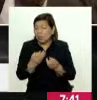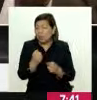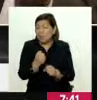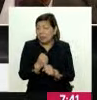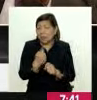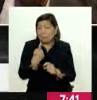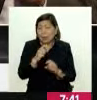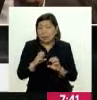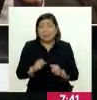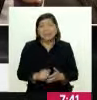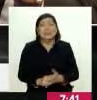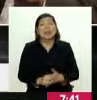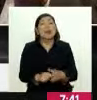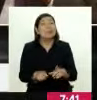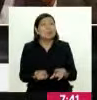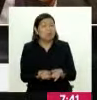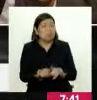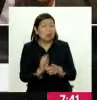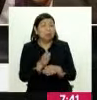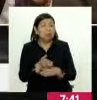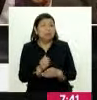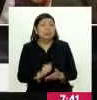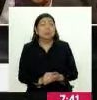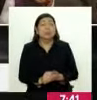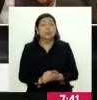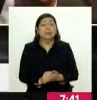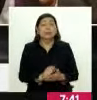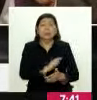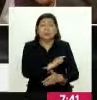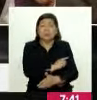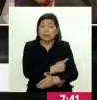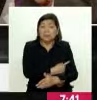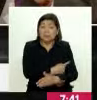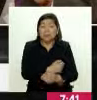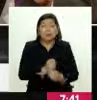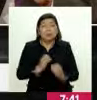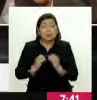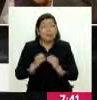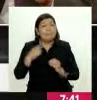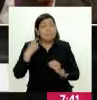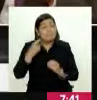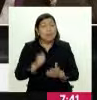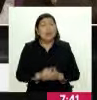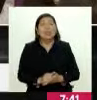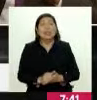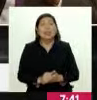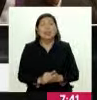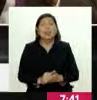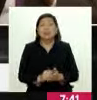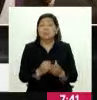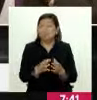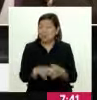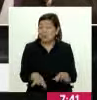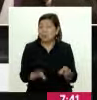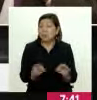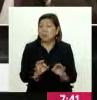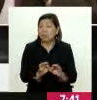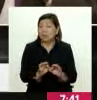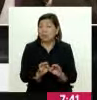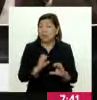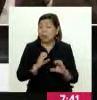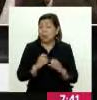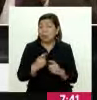labores. Hemos estado también en este esfuerzo de la reforma política, uh-huh, que es algo muy importante, conversando